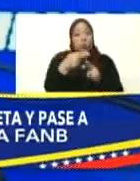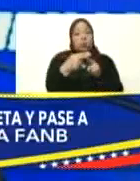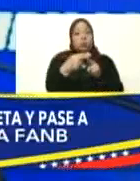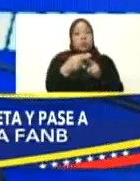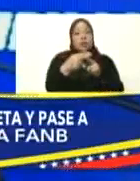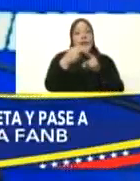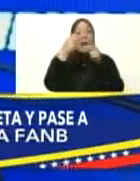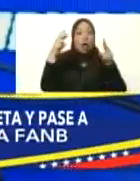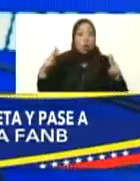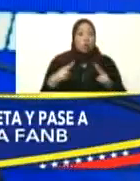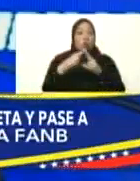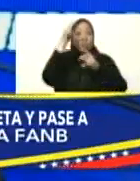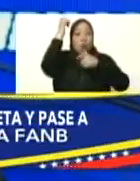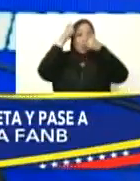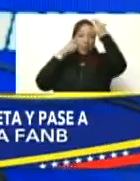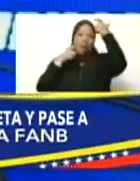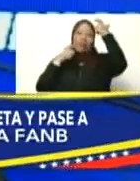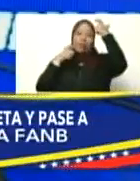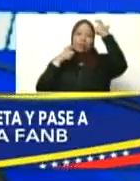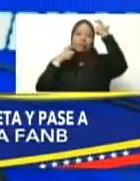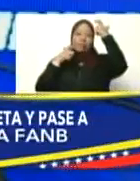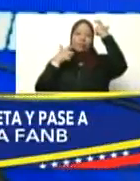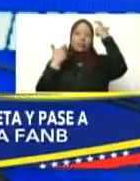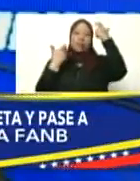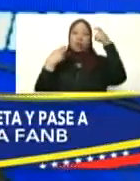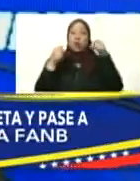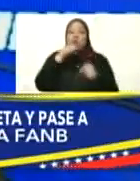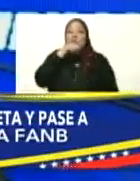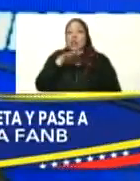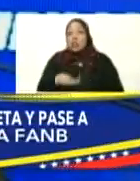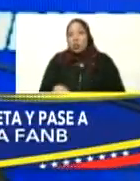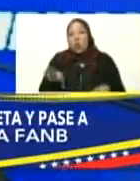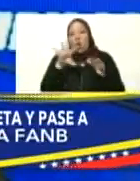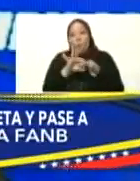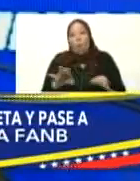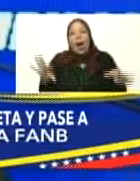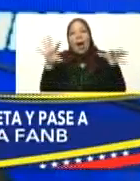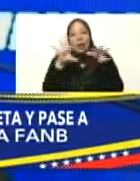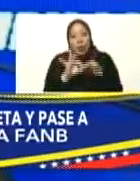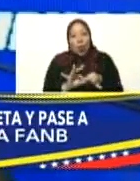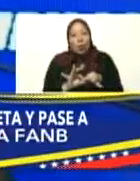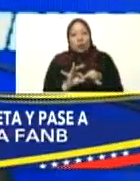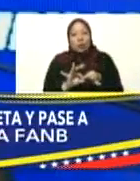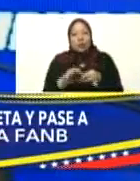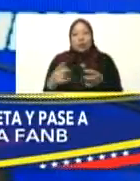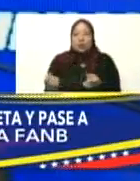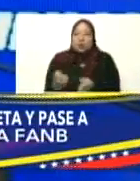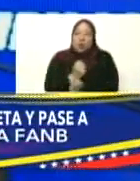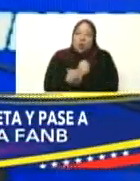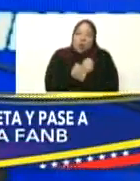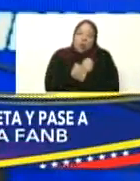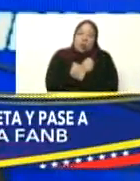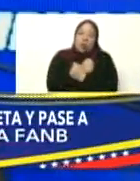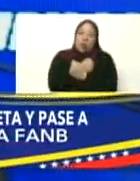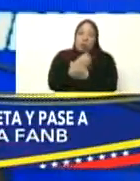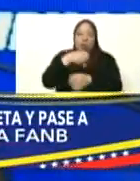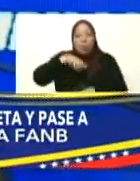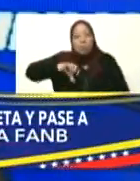nuestro comandante Chávez, quien con sus arengas históricas nos impregnó ese amor por la